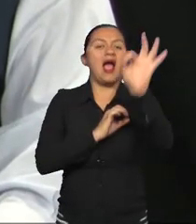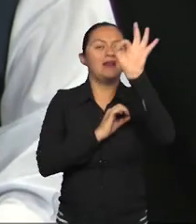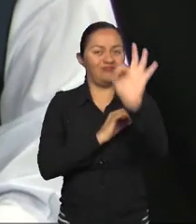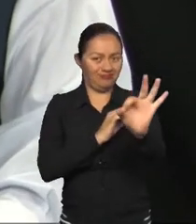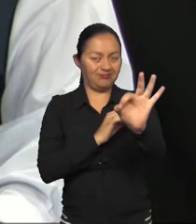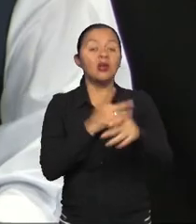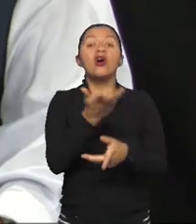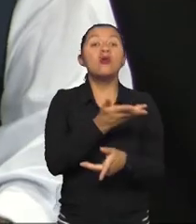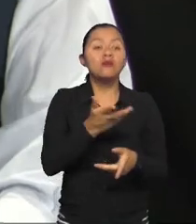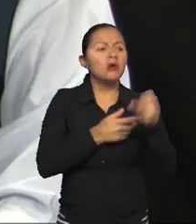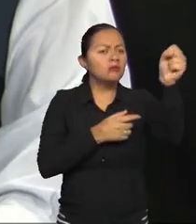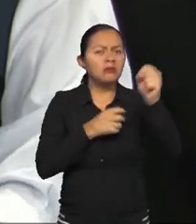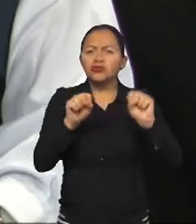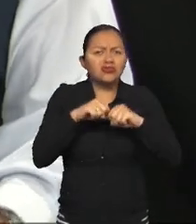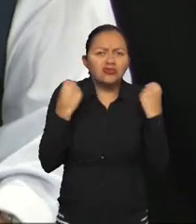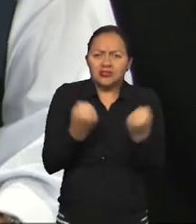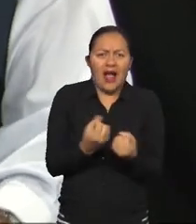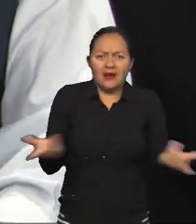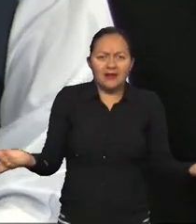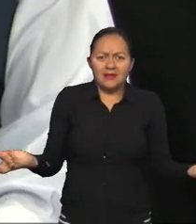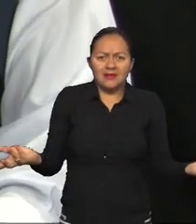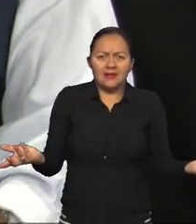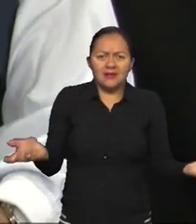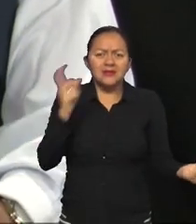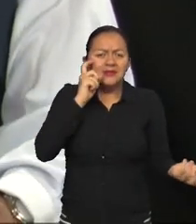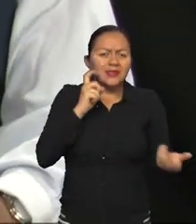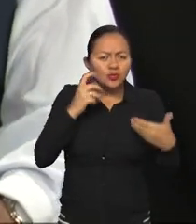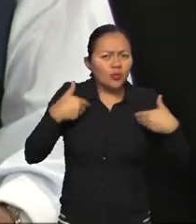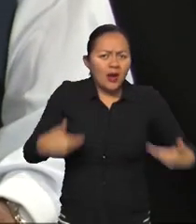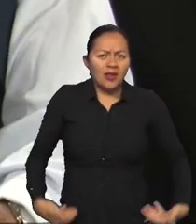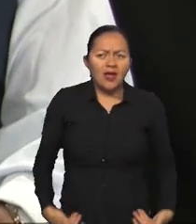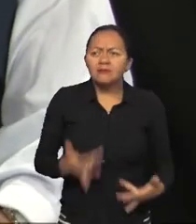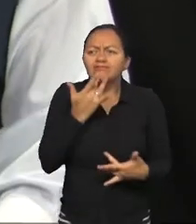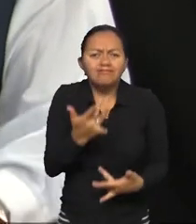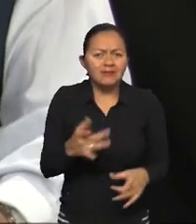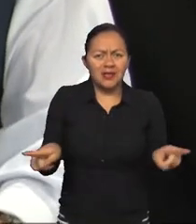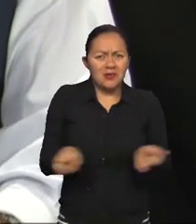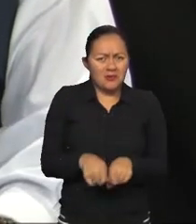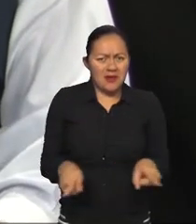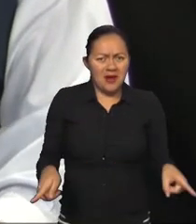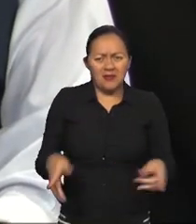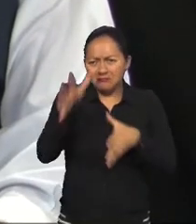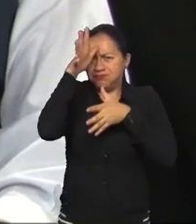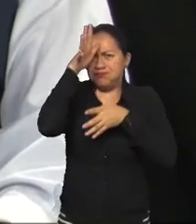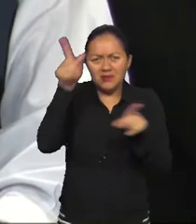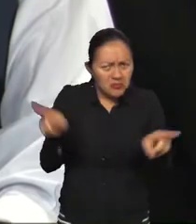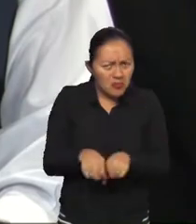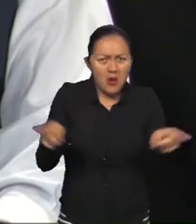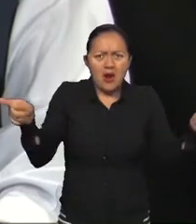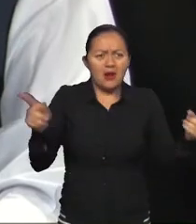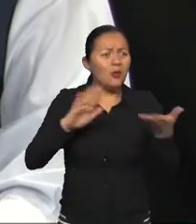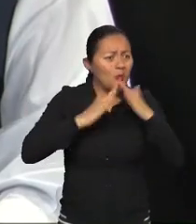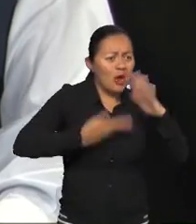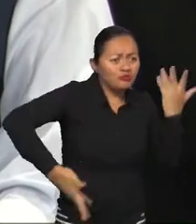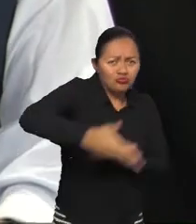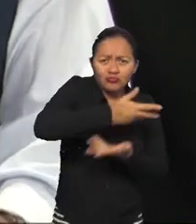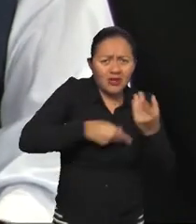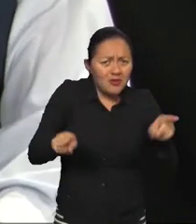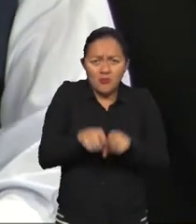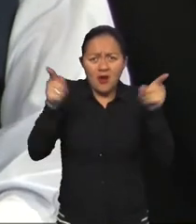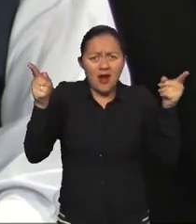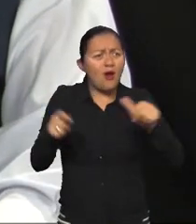Son seres tan sociales, tan sexuales, tan inteligentes y tan comunitarios como cualquier otra persona. La